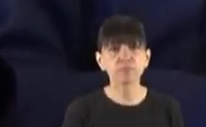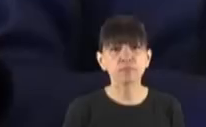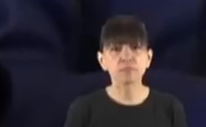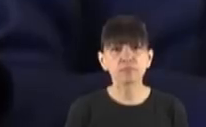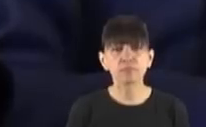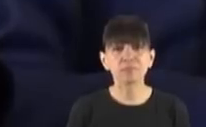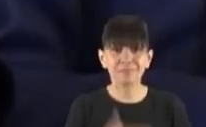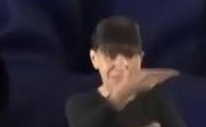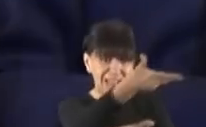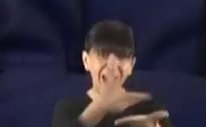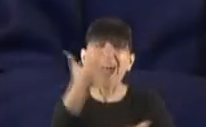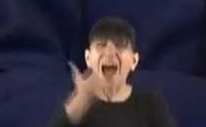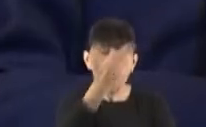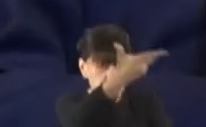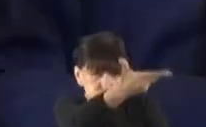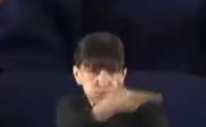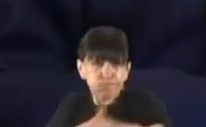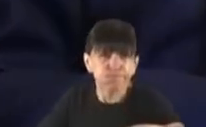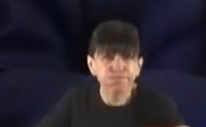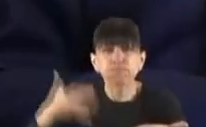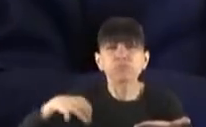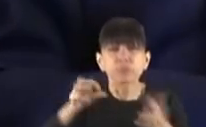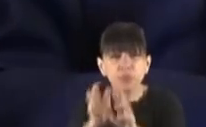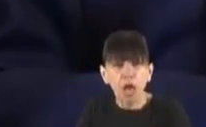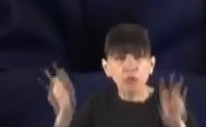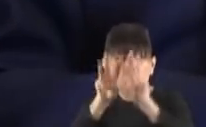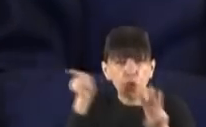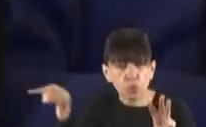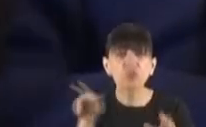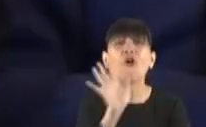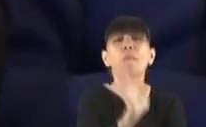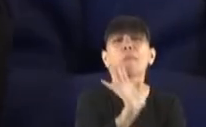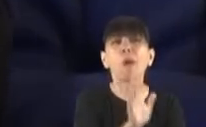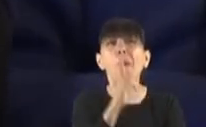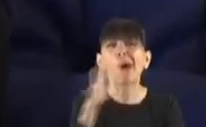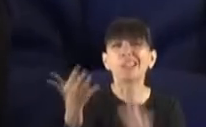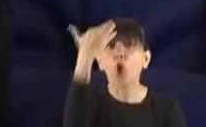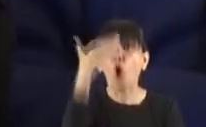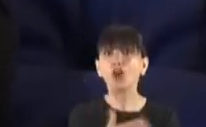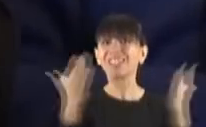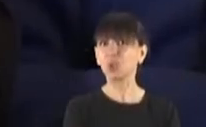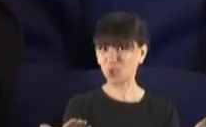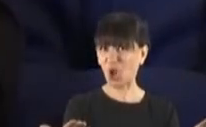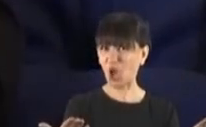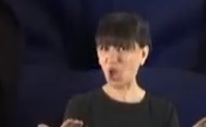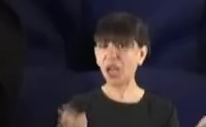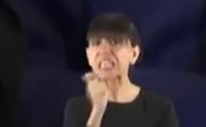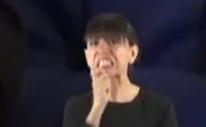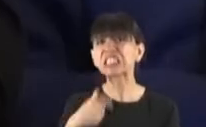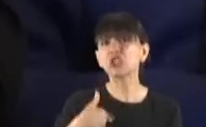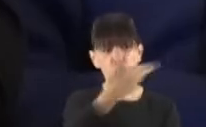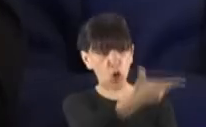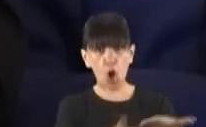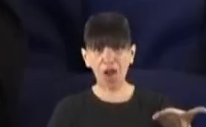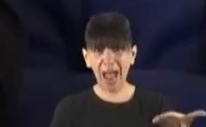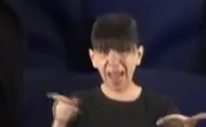La Carta de las Naciones Unidas es nuestra Constitución mundial. Y no respetarla es lo mismo que si yo no respetara la